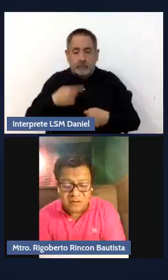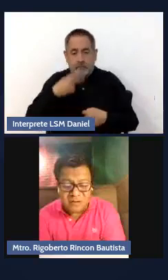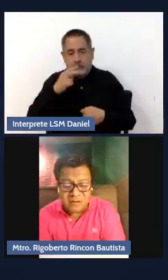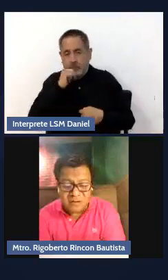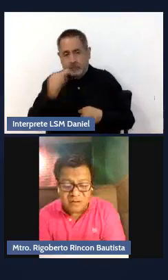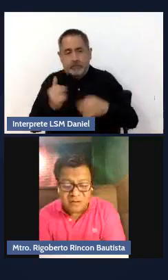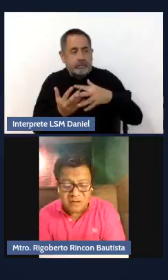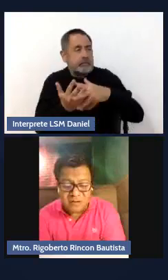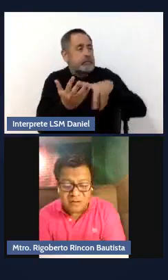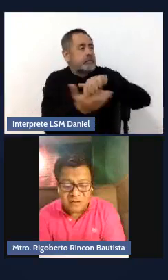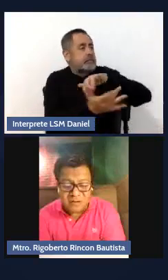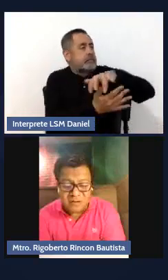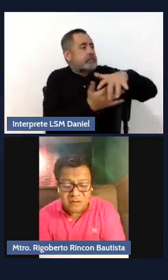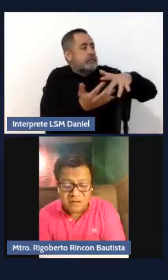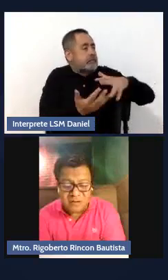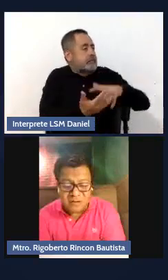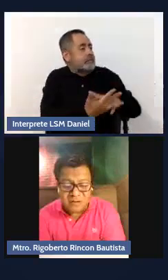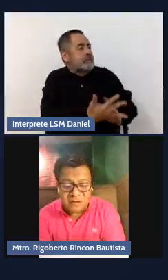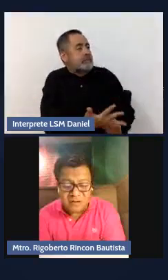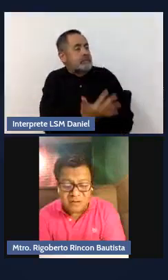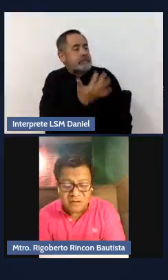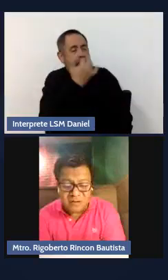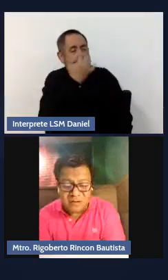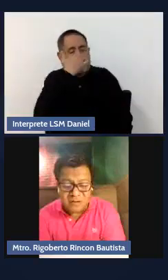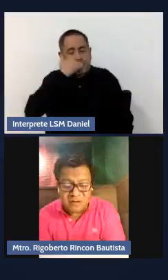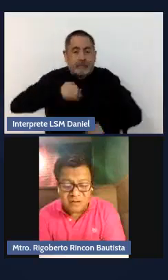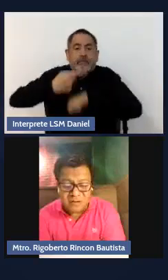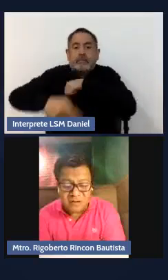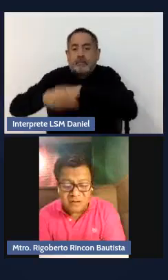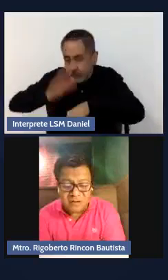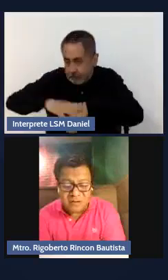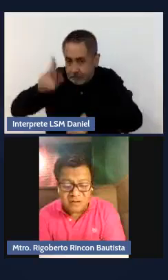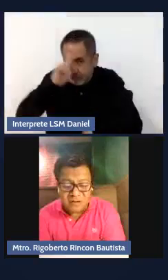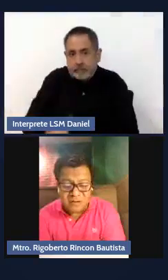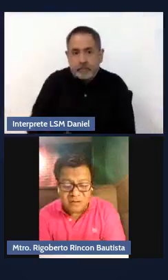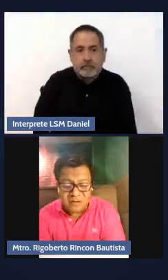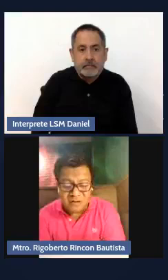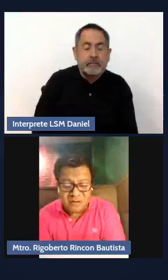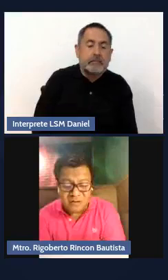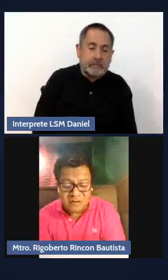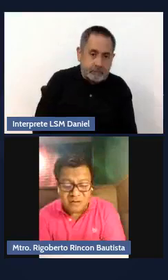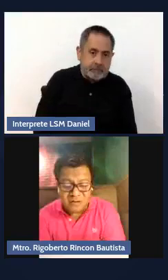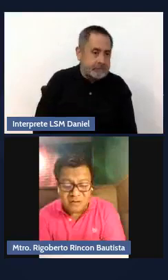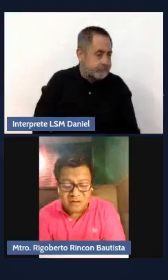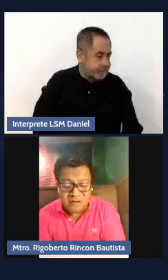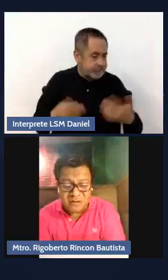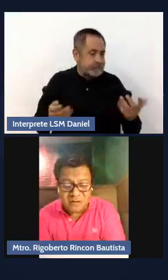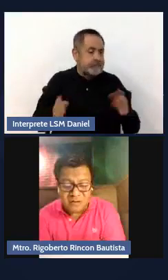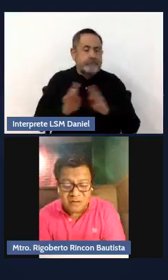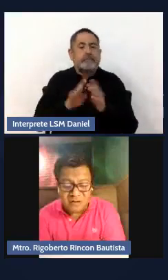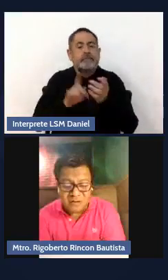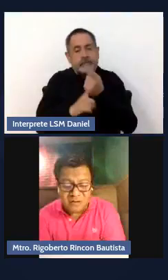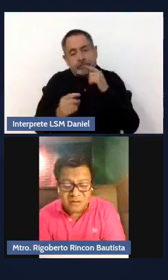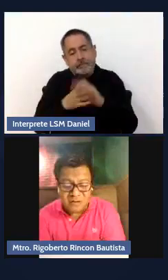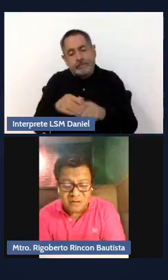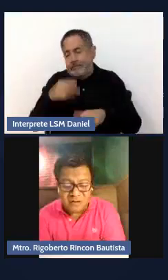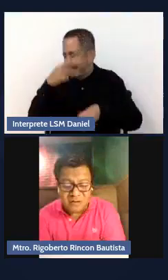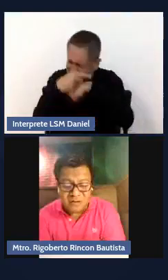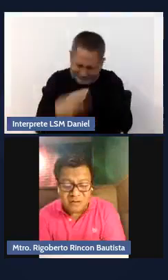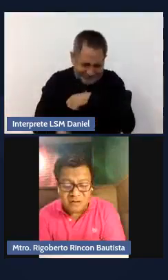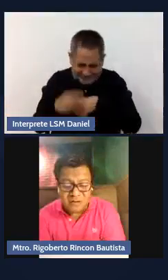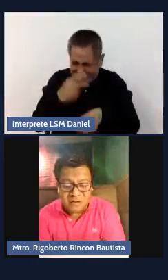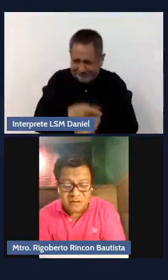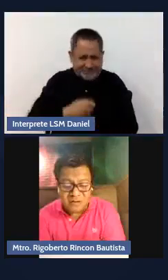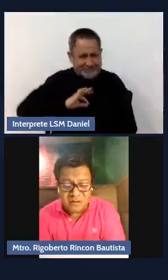esto genera otra reacción diversa. ¿Ya? Entonces, estamos hablando que este producto es demasiado